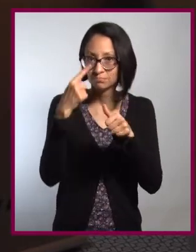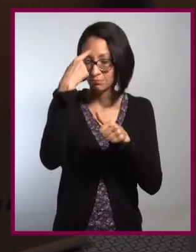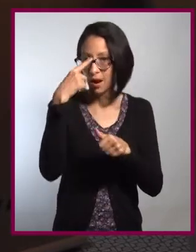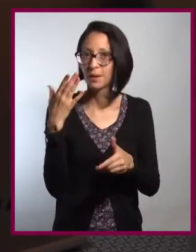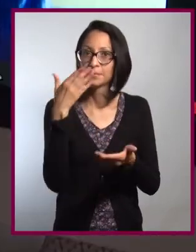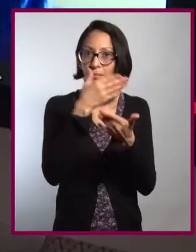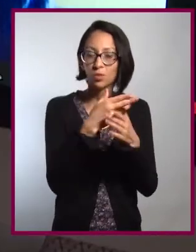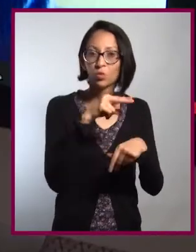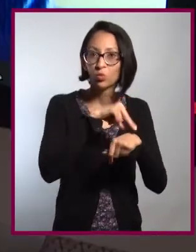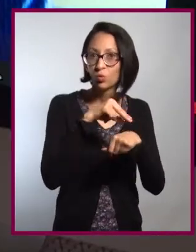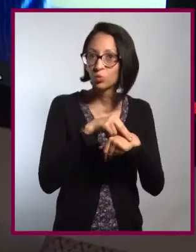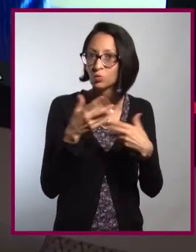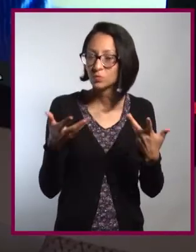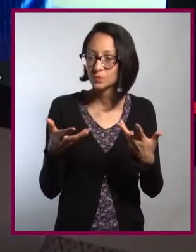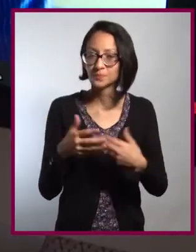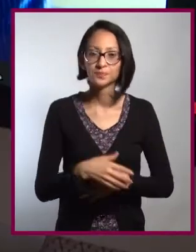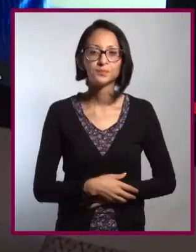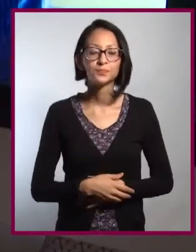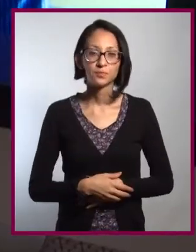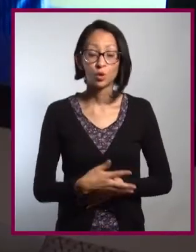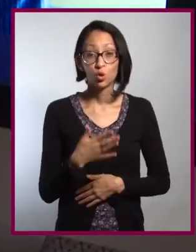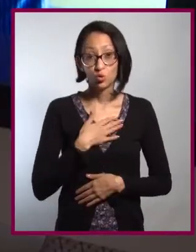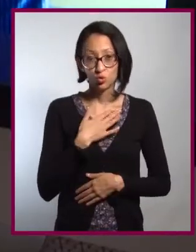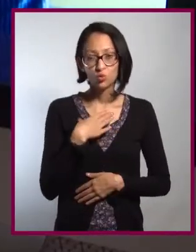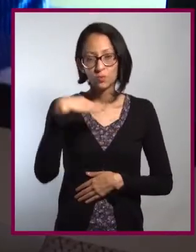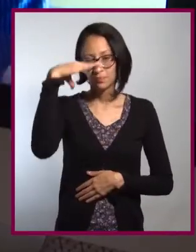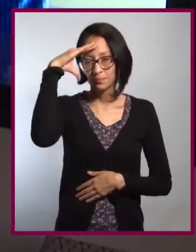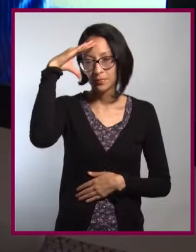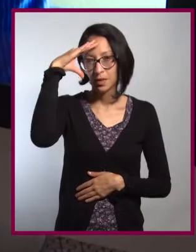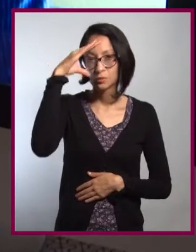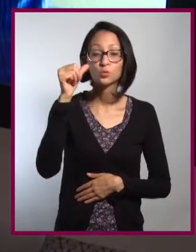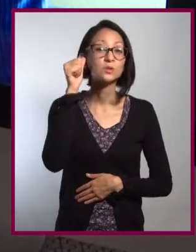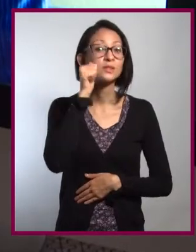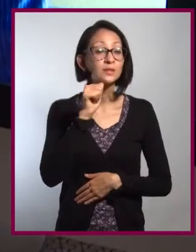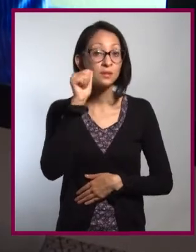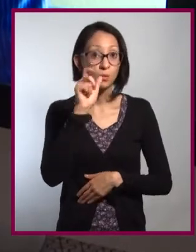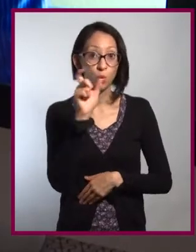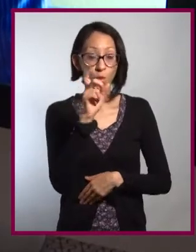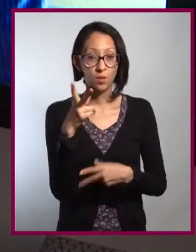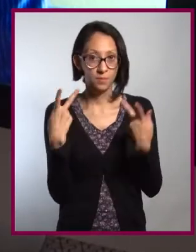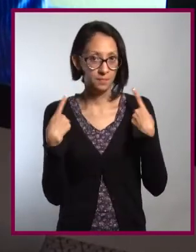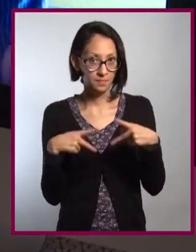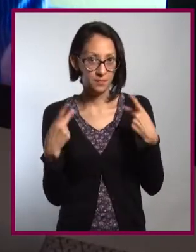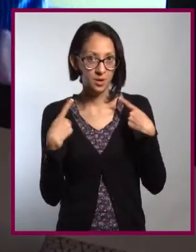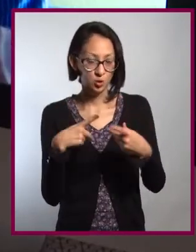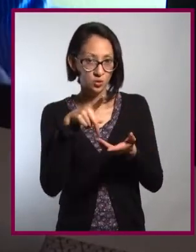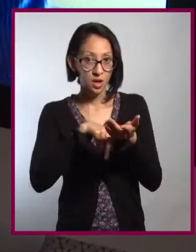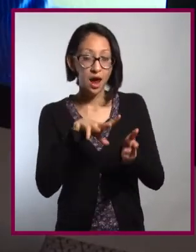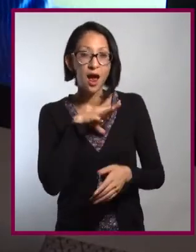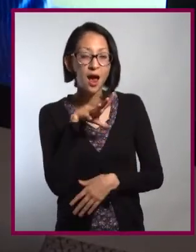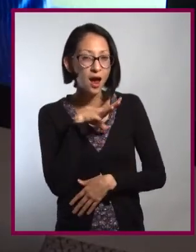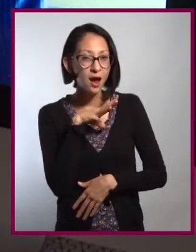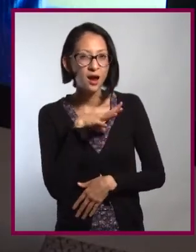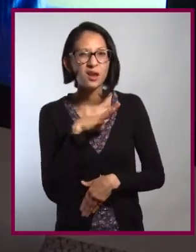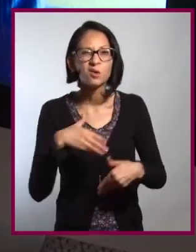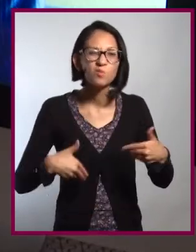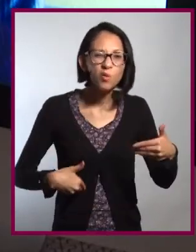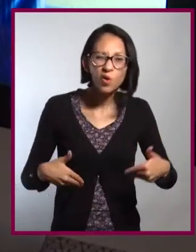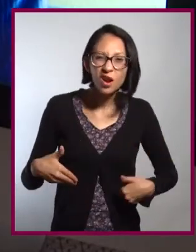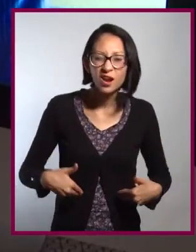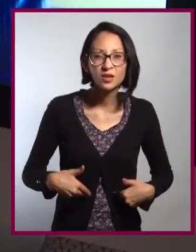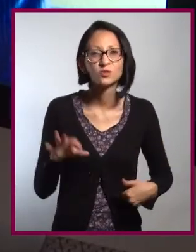médico? Yo en general considero que siempre que uno padezca alguna serie de molestias que no